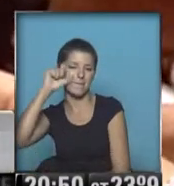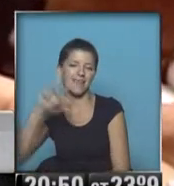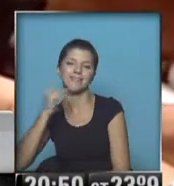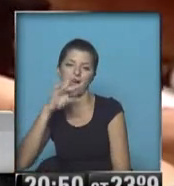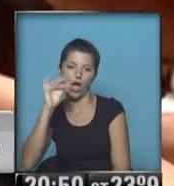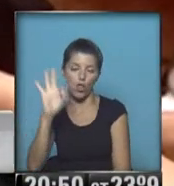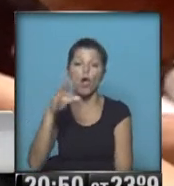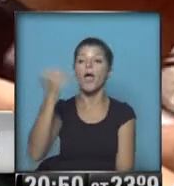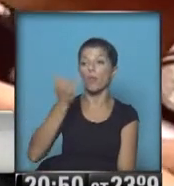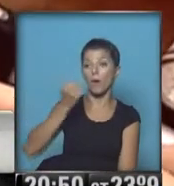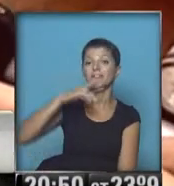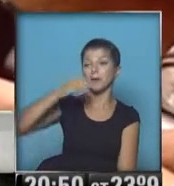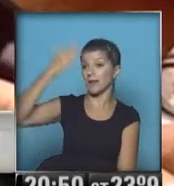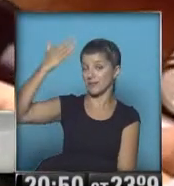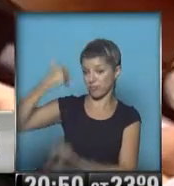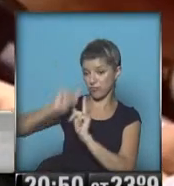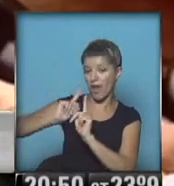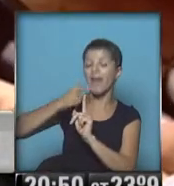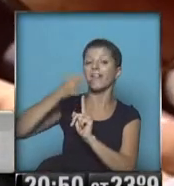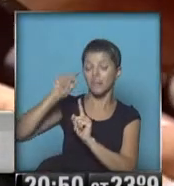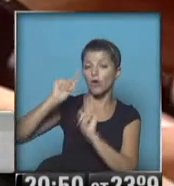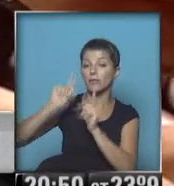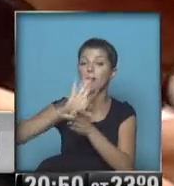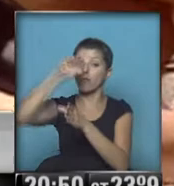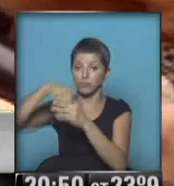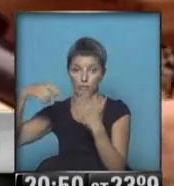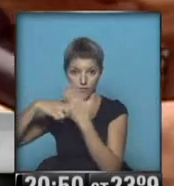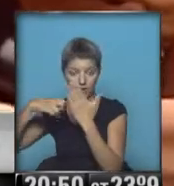viernes, relató específicamente lo que había sucedido dentro de la fiscalía, es